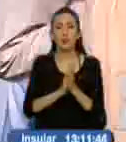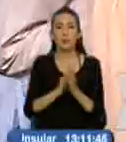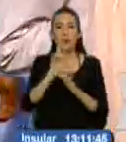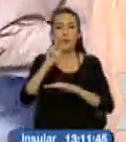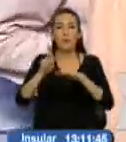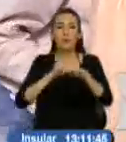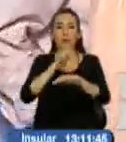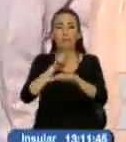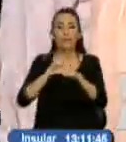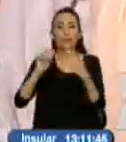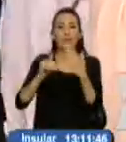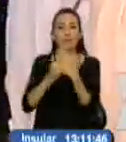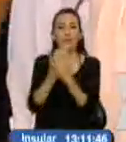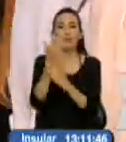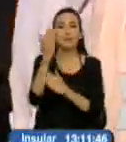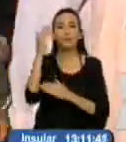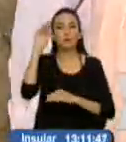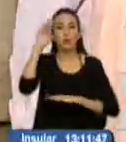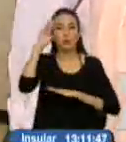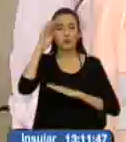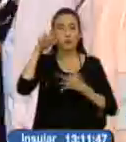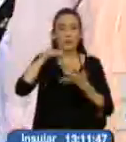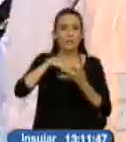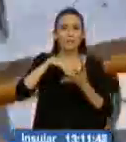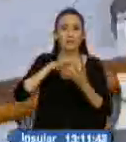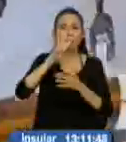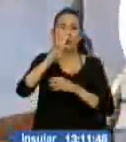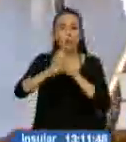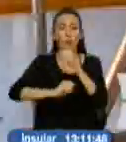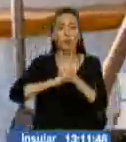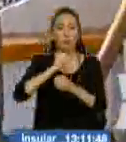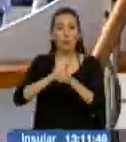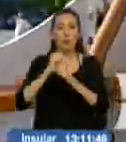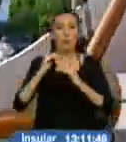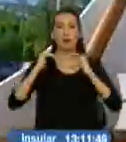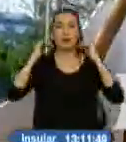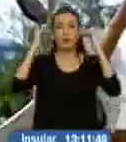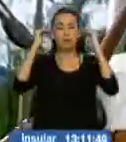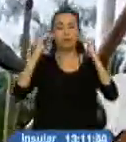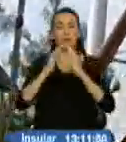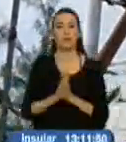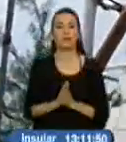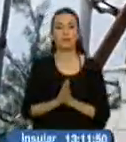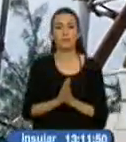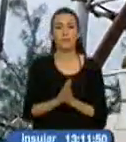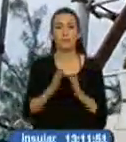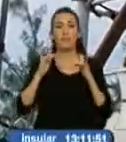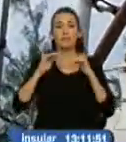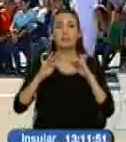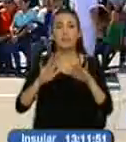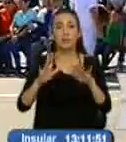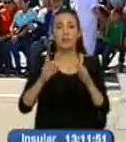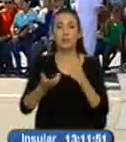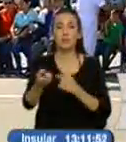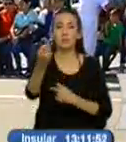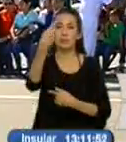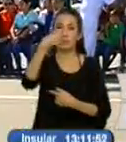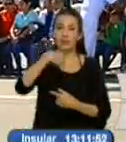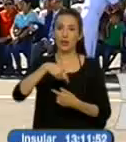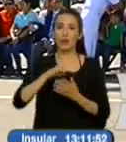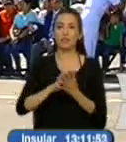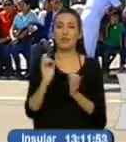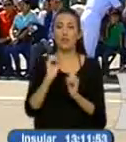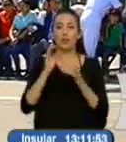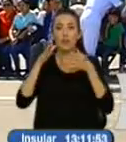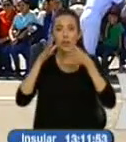profesional de los nuevos oficiales, quienes estudiaron por 4 años en la Escuela Superior Naval. En septiembre el buque estará de retorno y en